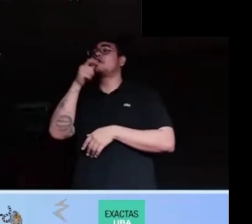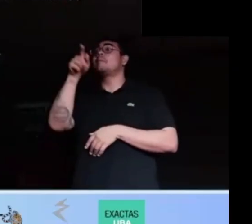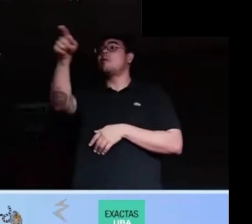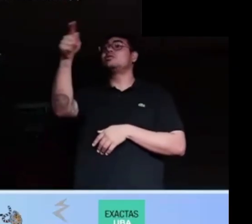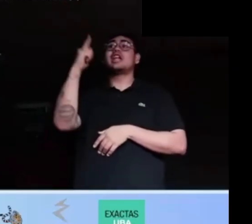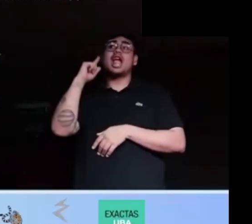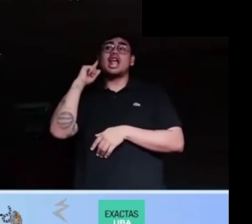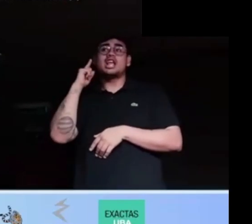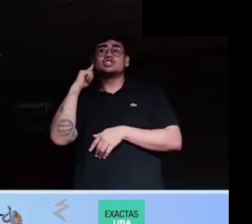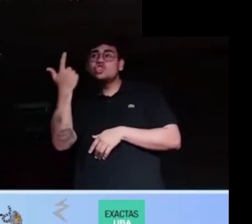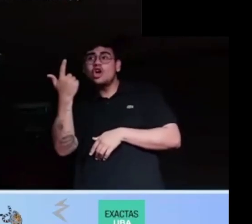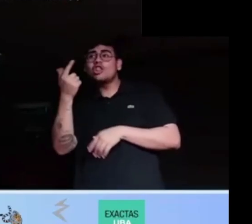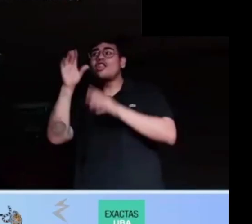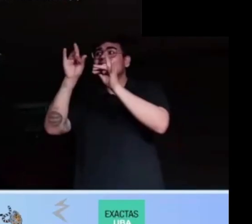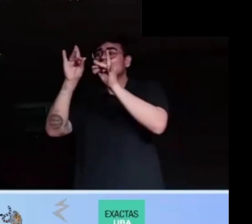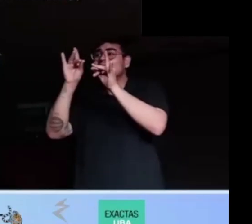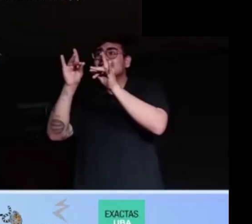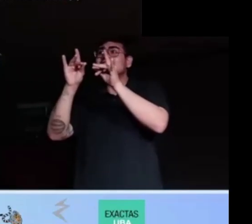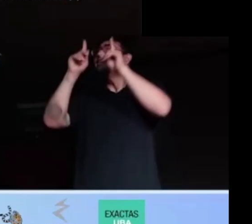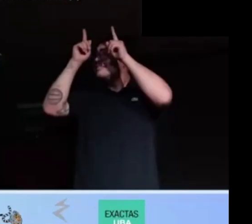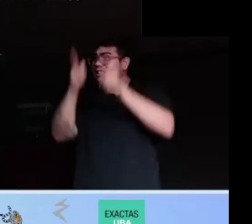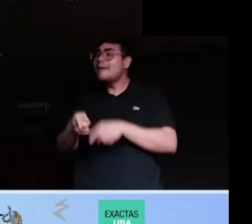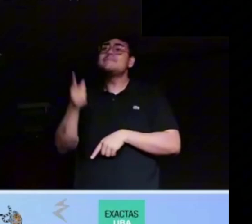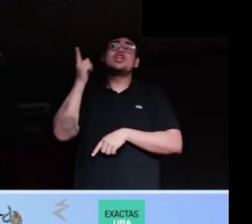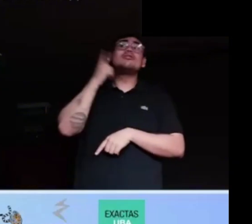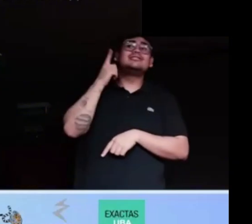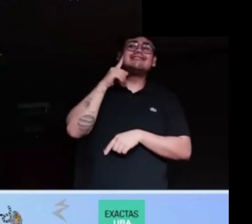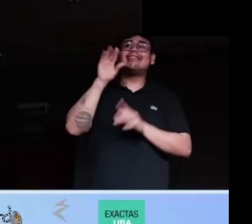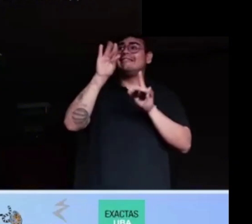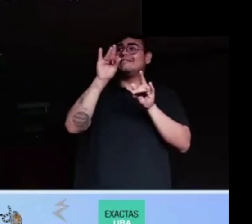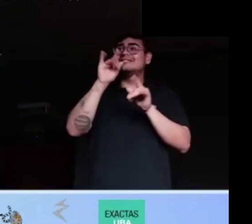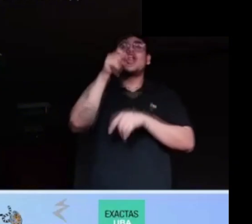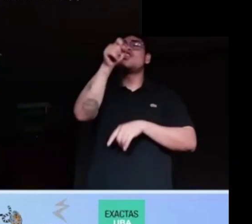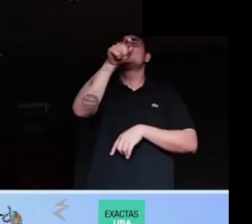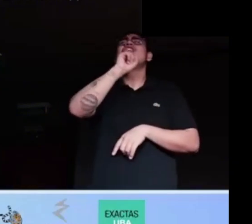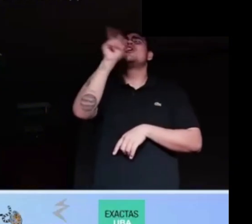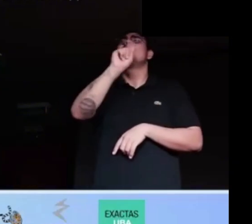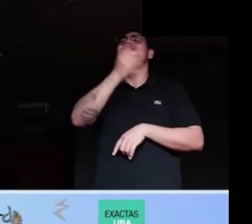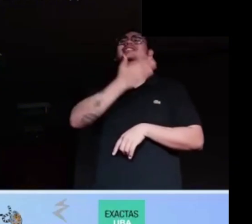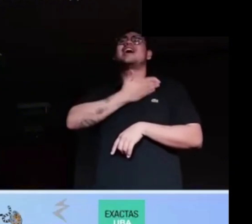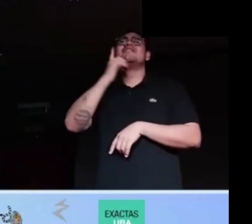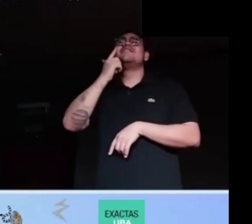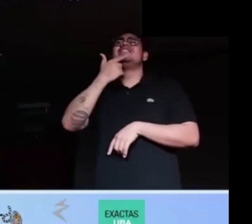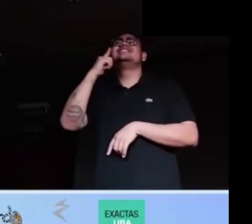ellos. Pero creo que si nos hubiéramos puesto el desafío de pensar clases para oyentes, y